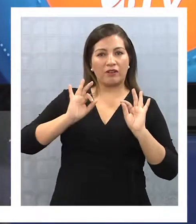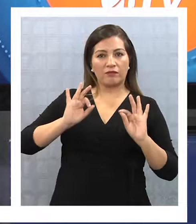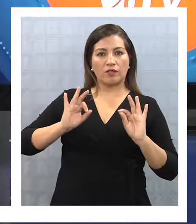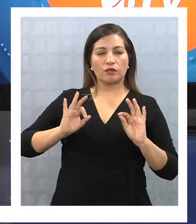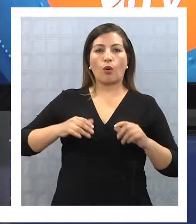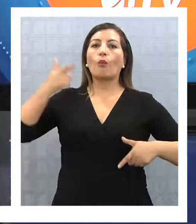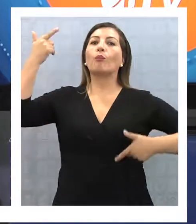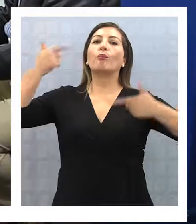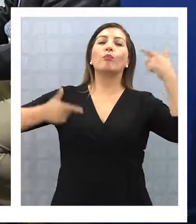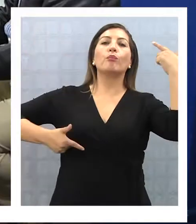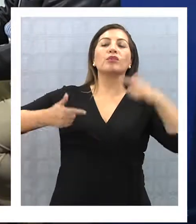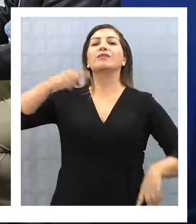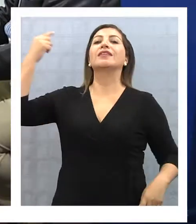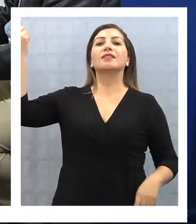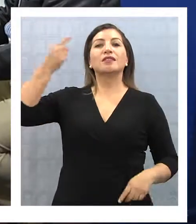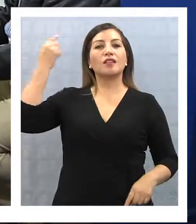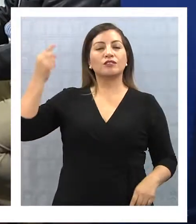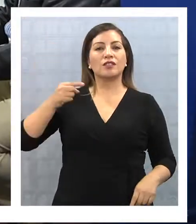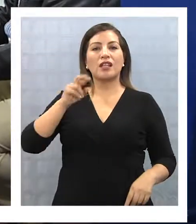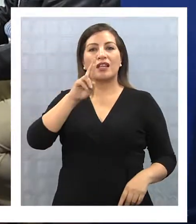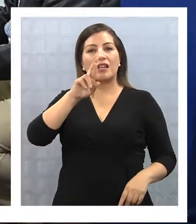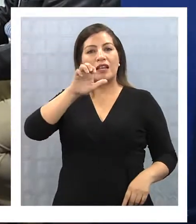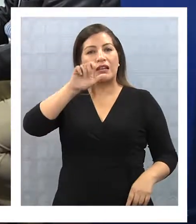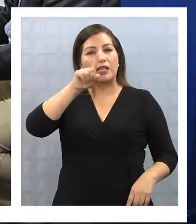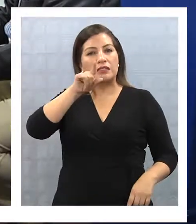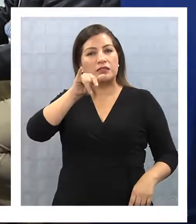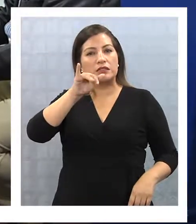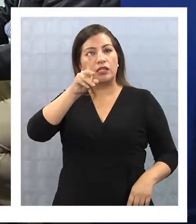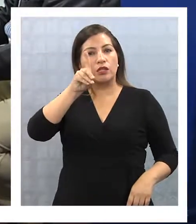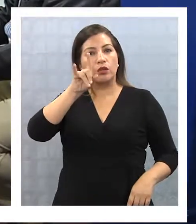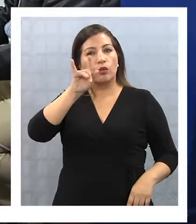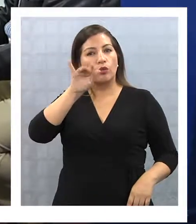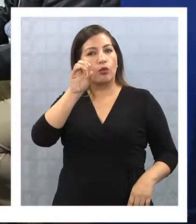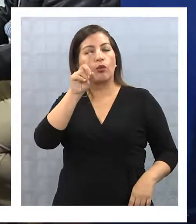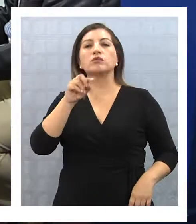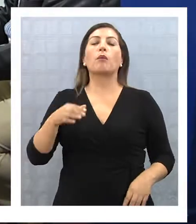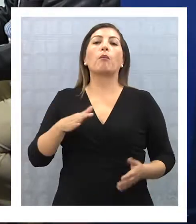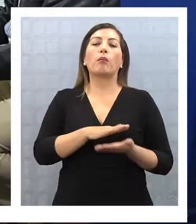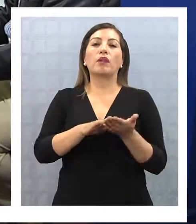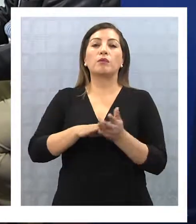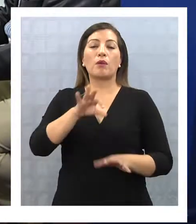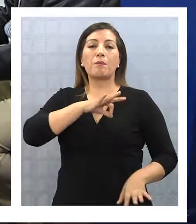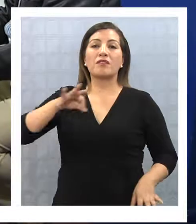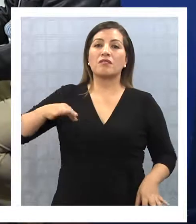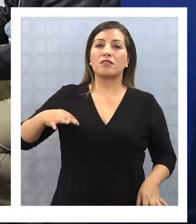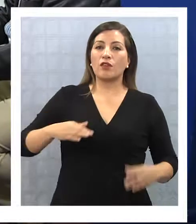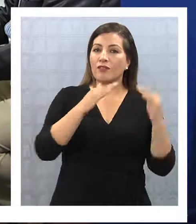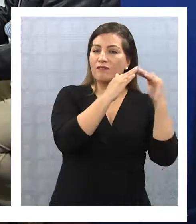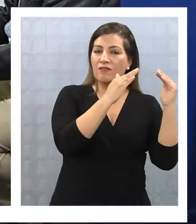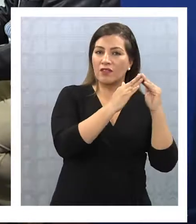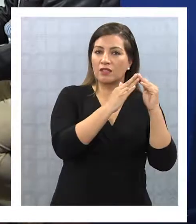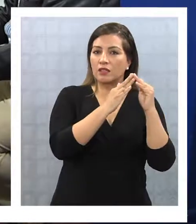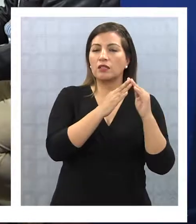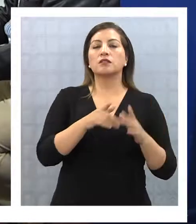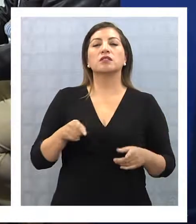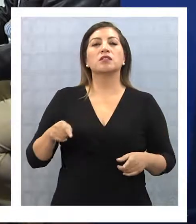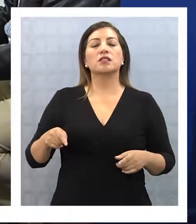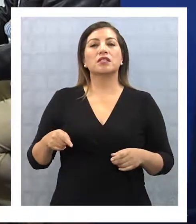política nacional de residuos, que es lo que nosotros estamos trabajando en conjunto con otras instituciones, por ejemplo, el Ministerio de Vivienda, la Subdere, tiene que ver